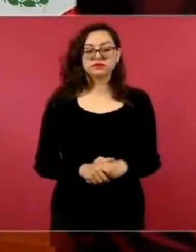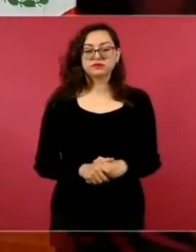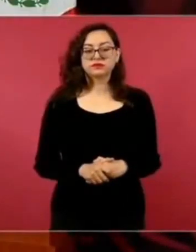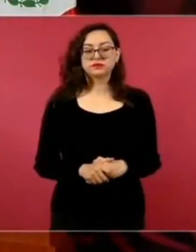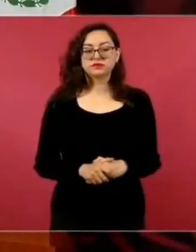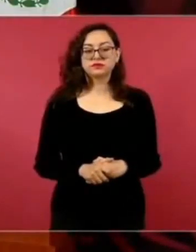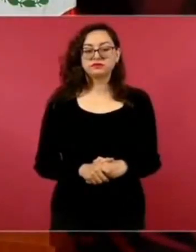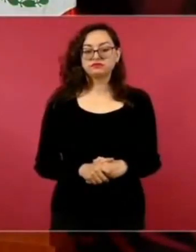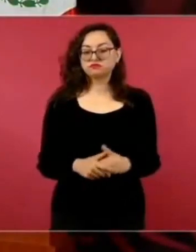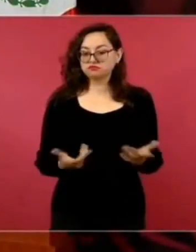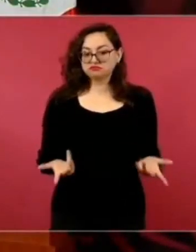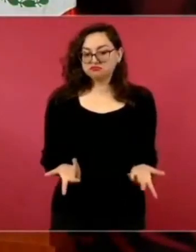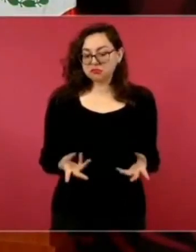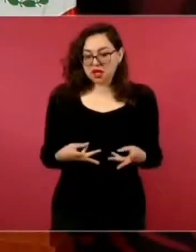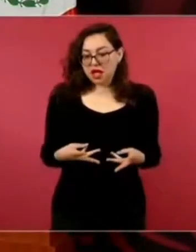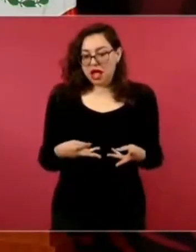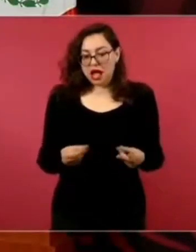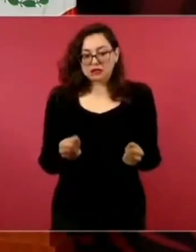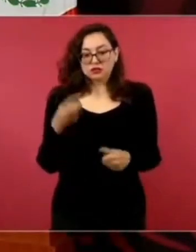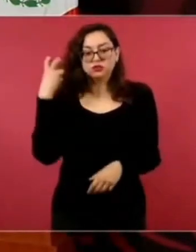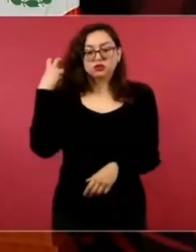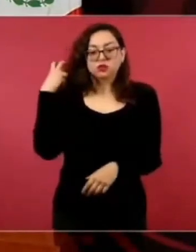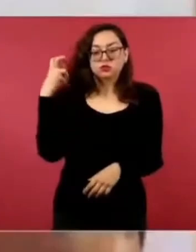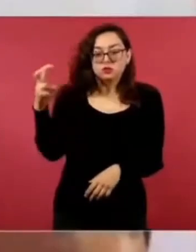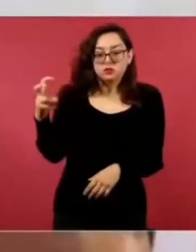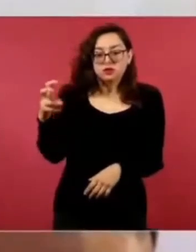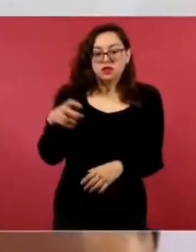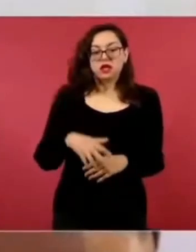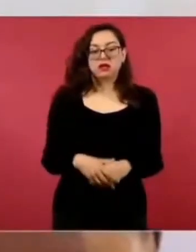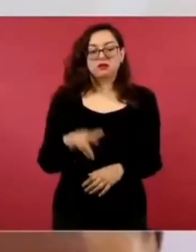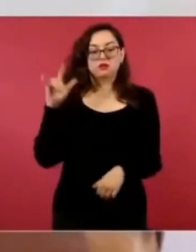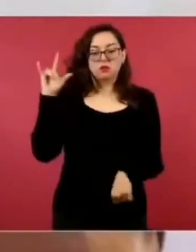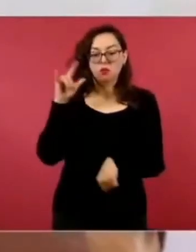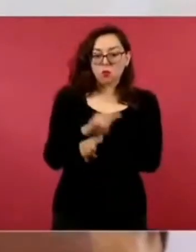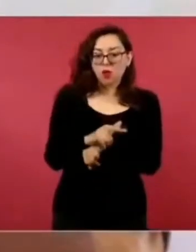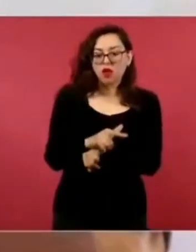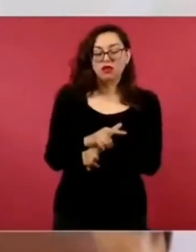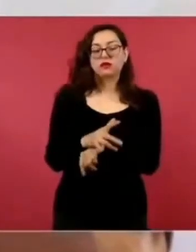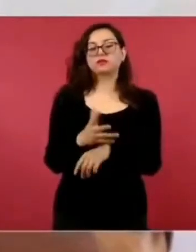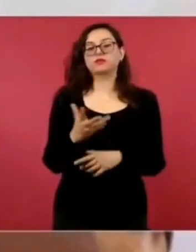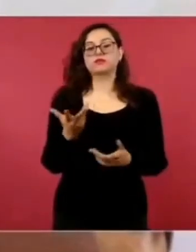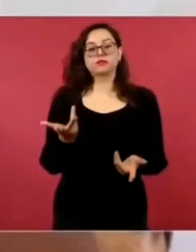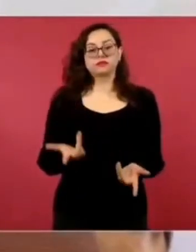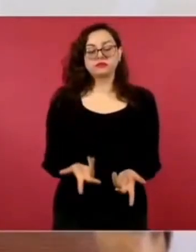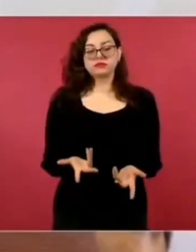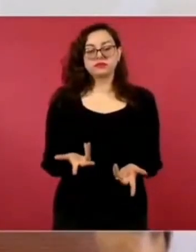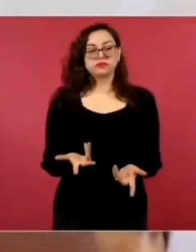Esos son viáticos para vuelos y para